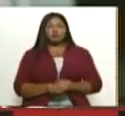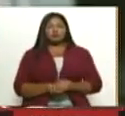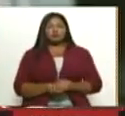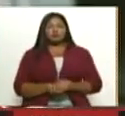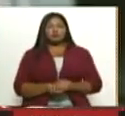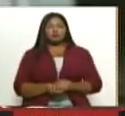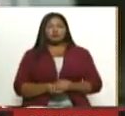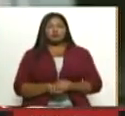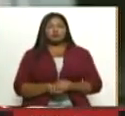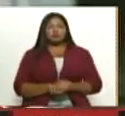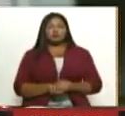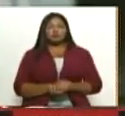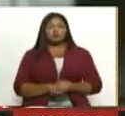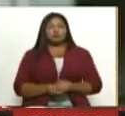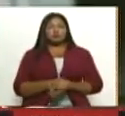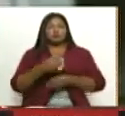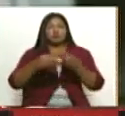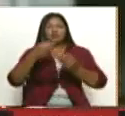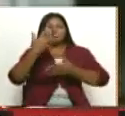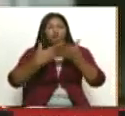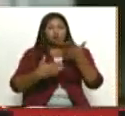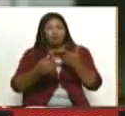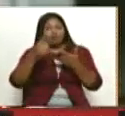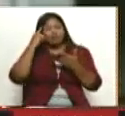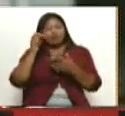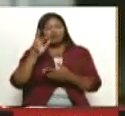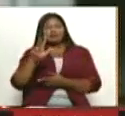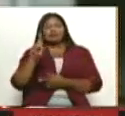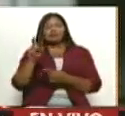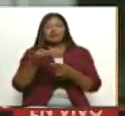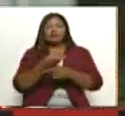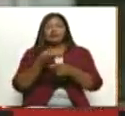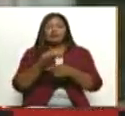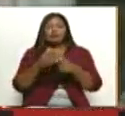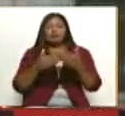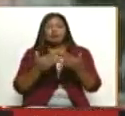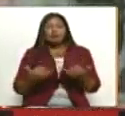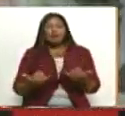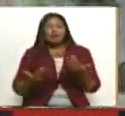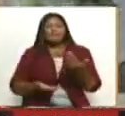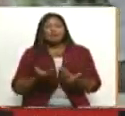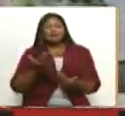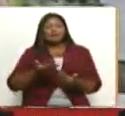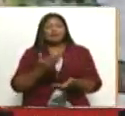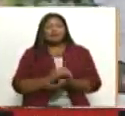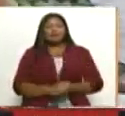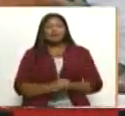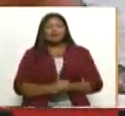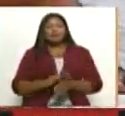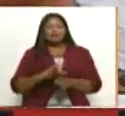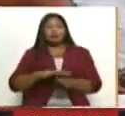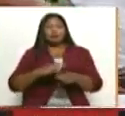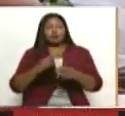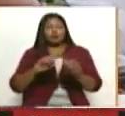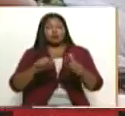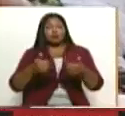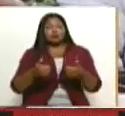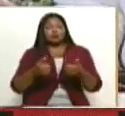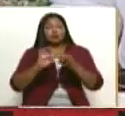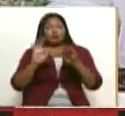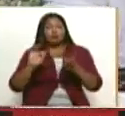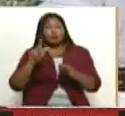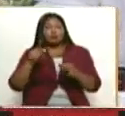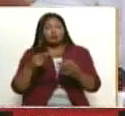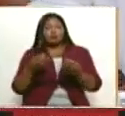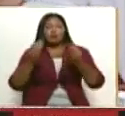recuento de la fecha 3 de agosto, una fecha importante, porque se dio inicio a la ejecución